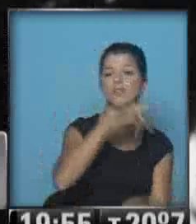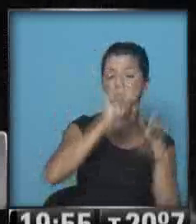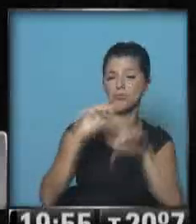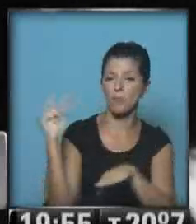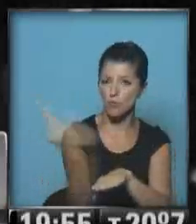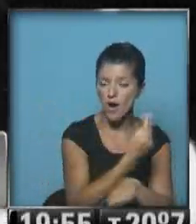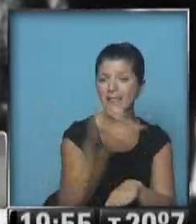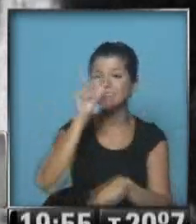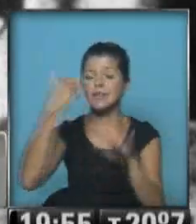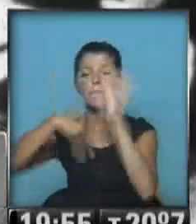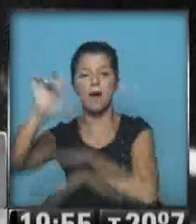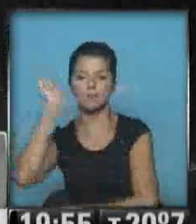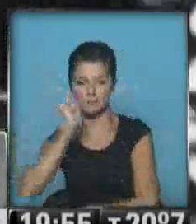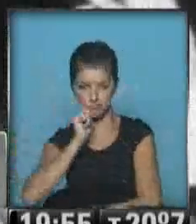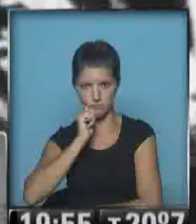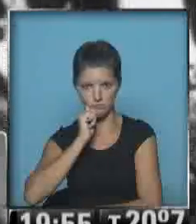y cientos de